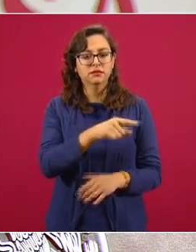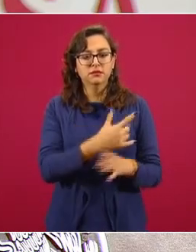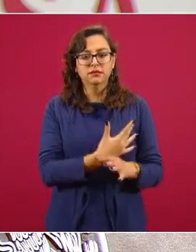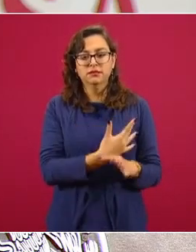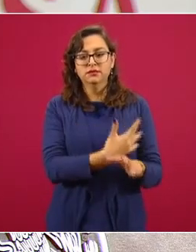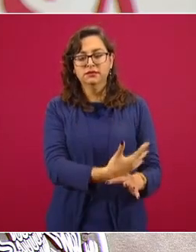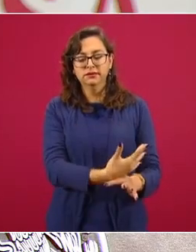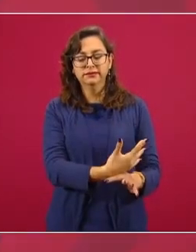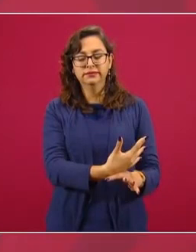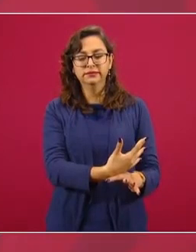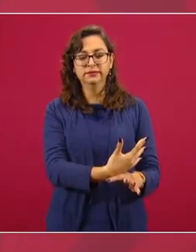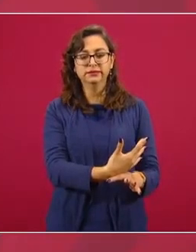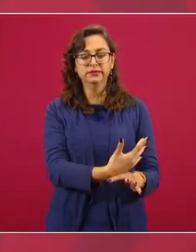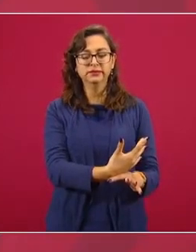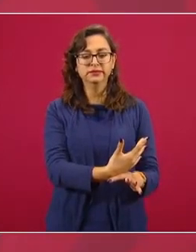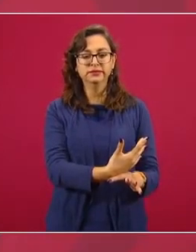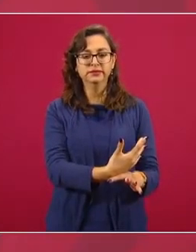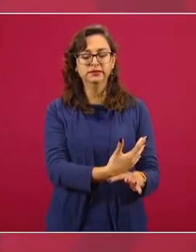que